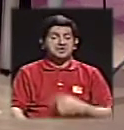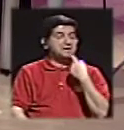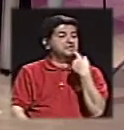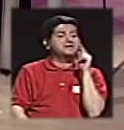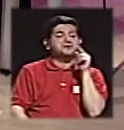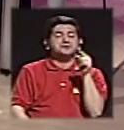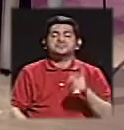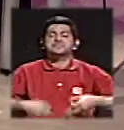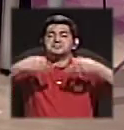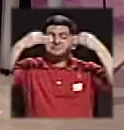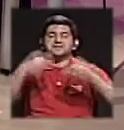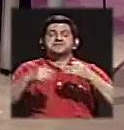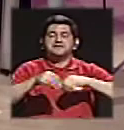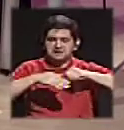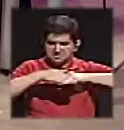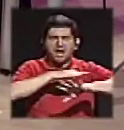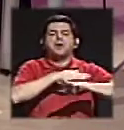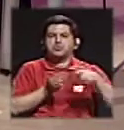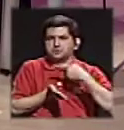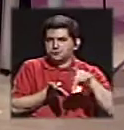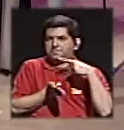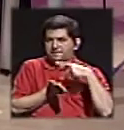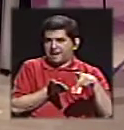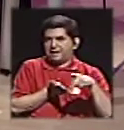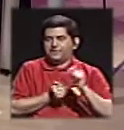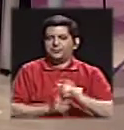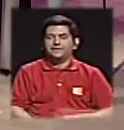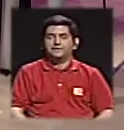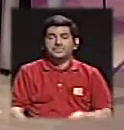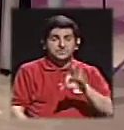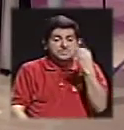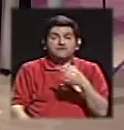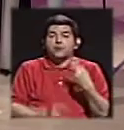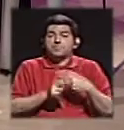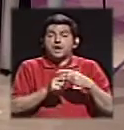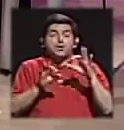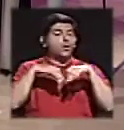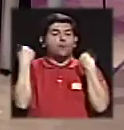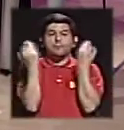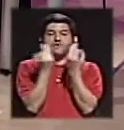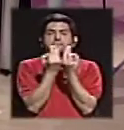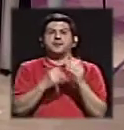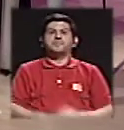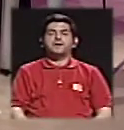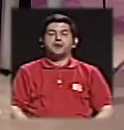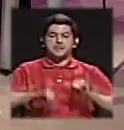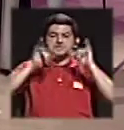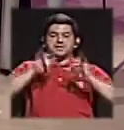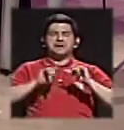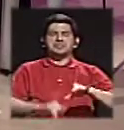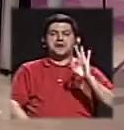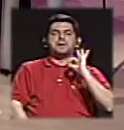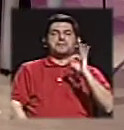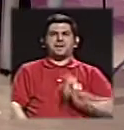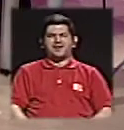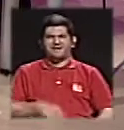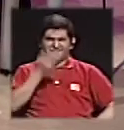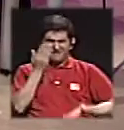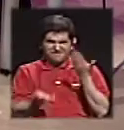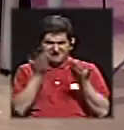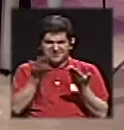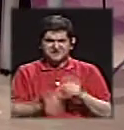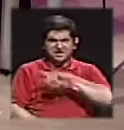deciden hacer un aborto, pagar para hacer un aborto, para que el nombre de la familia quede intacto, ¿verdad? Posiblemente